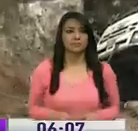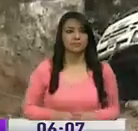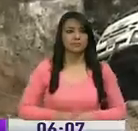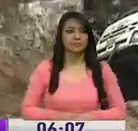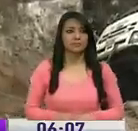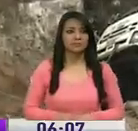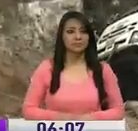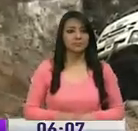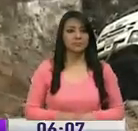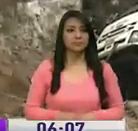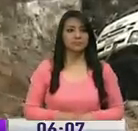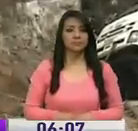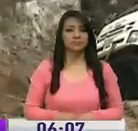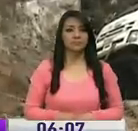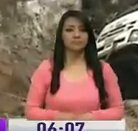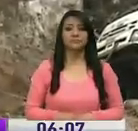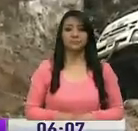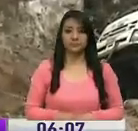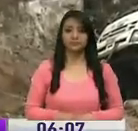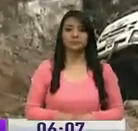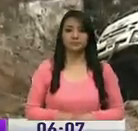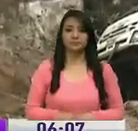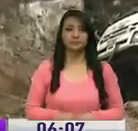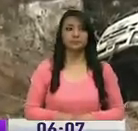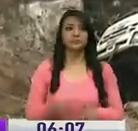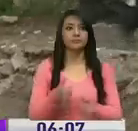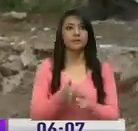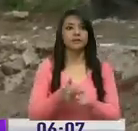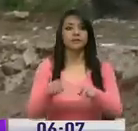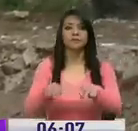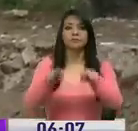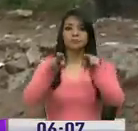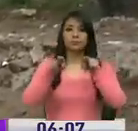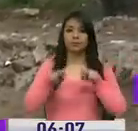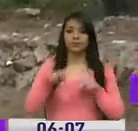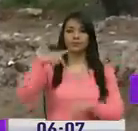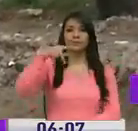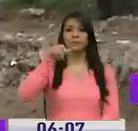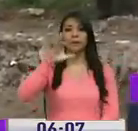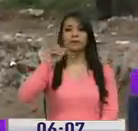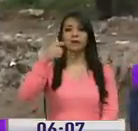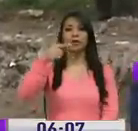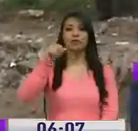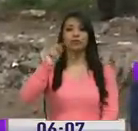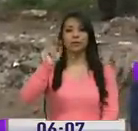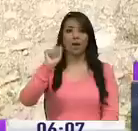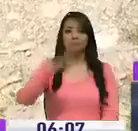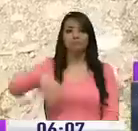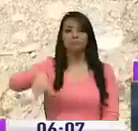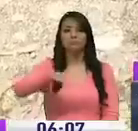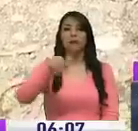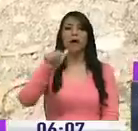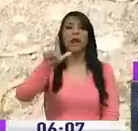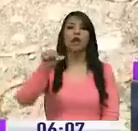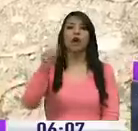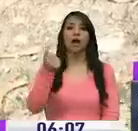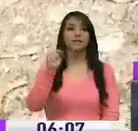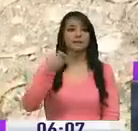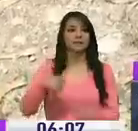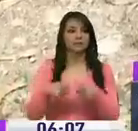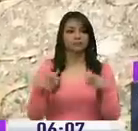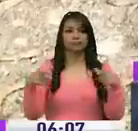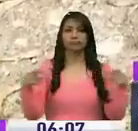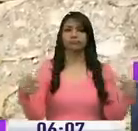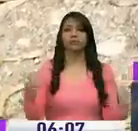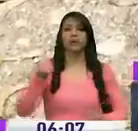Mejía a la altura del puente de la Patagonia en el barrio Miraflores alto de aloasí un tanquero de leche fue a parar al